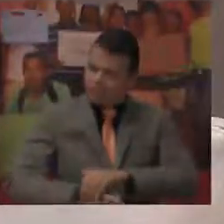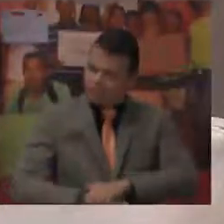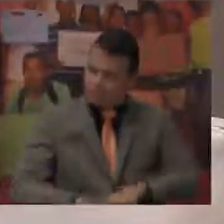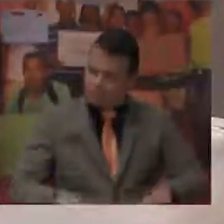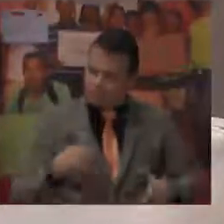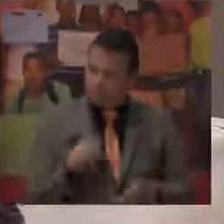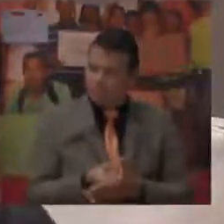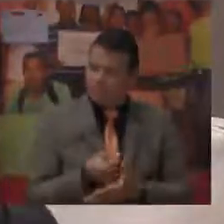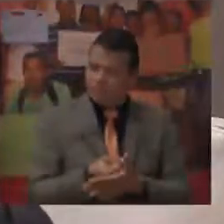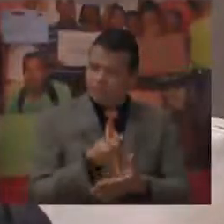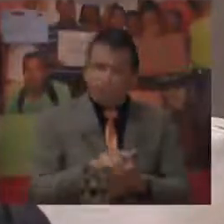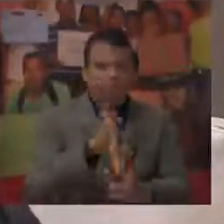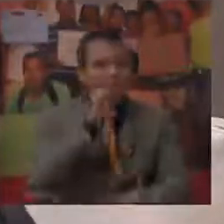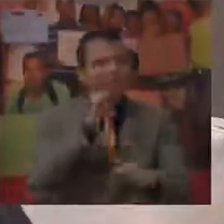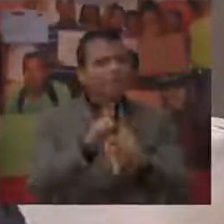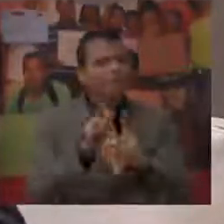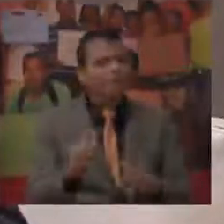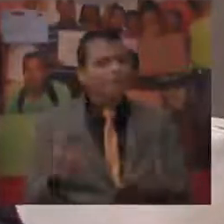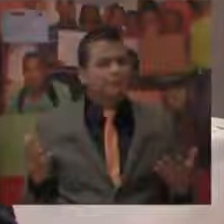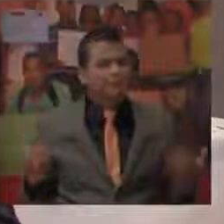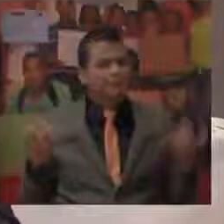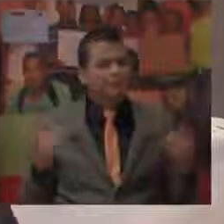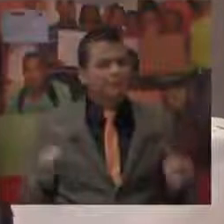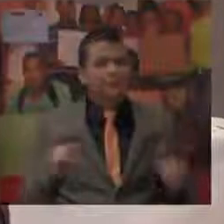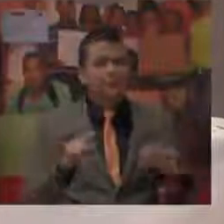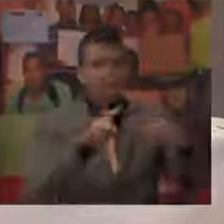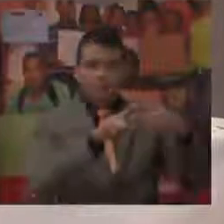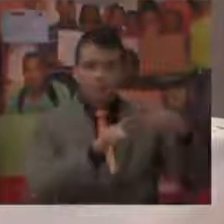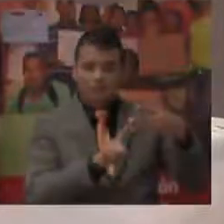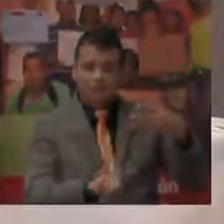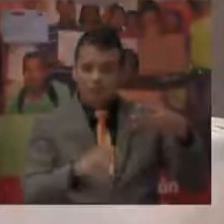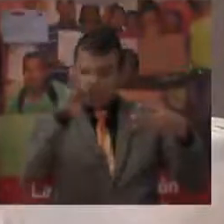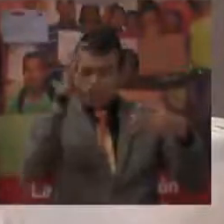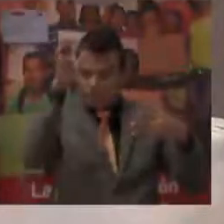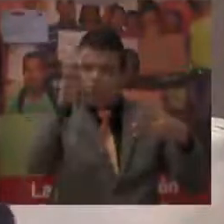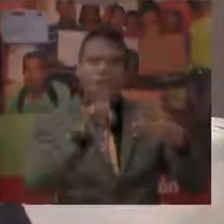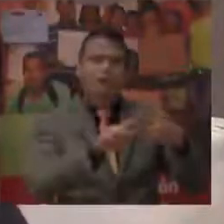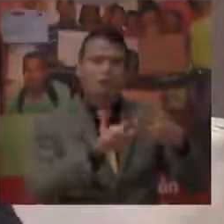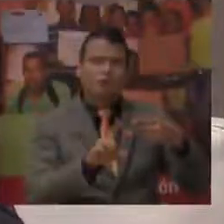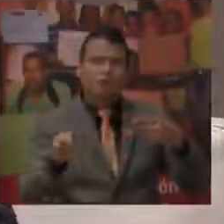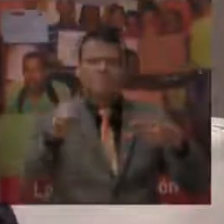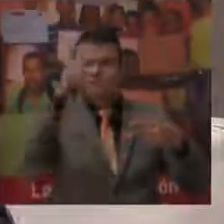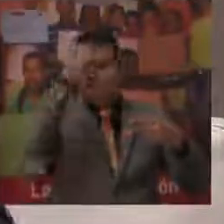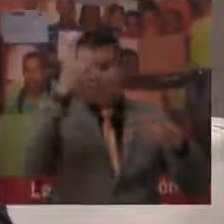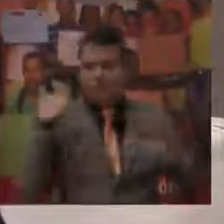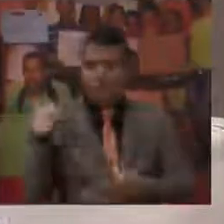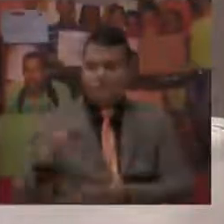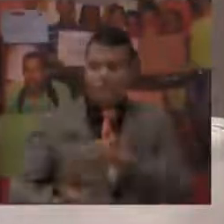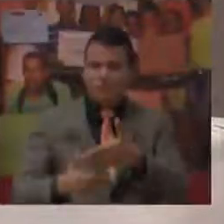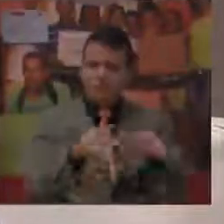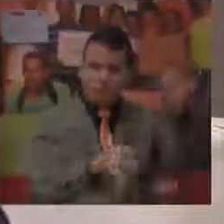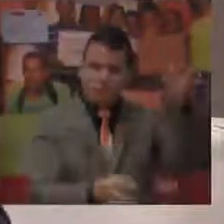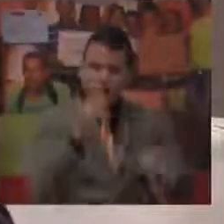trabajando para que tres conceptos o dos conceptos sean la clave de este proceso de